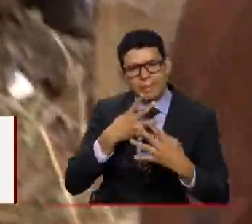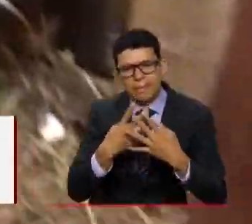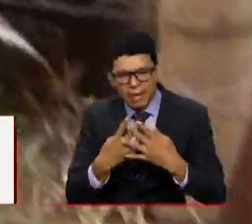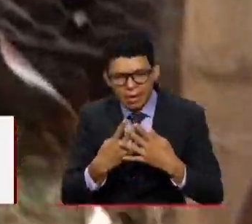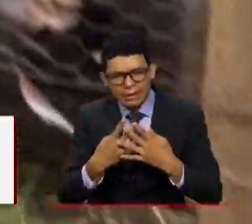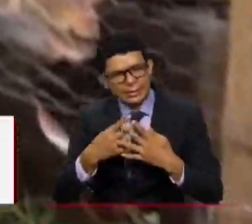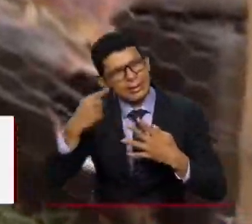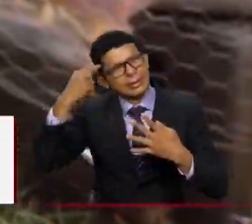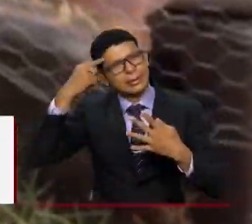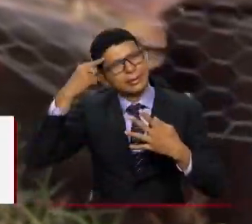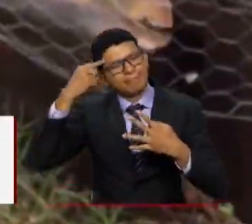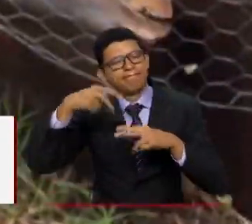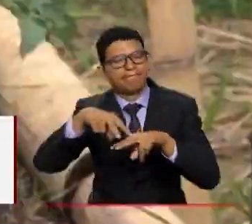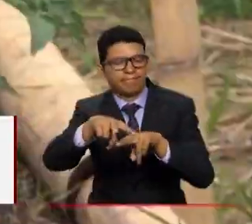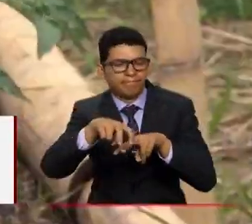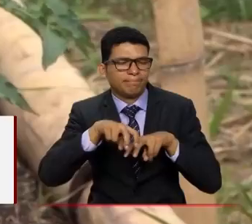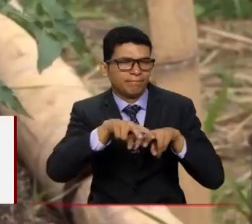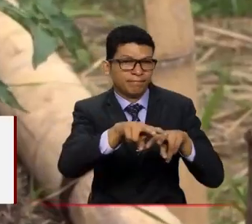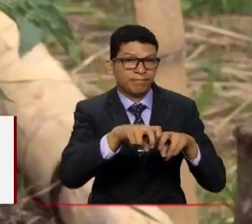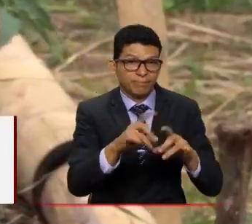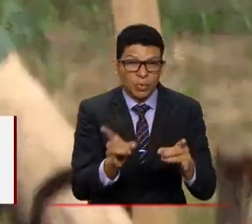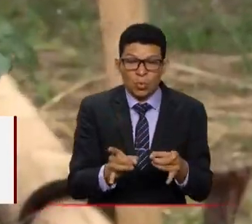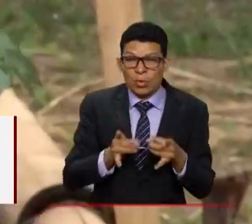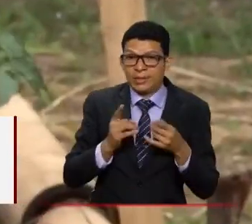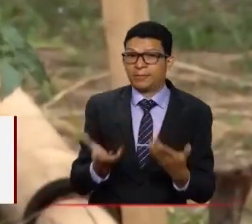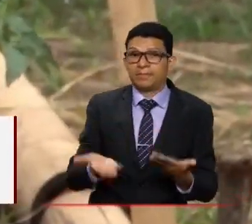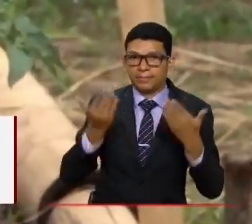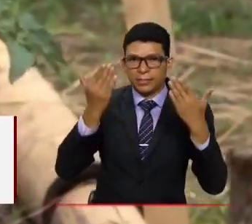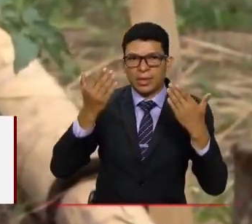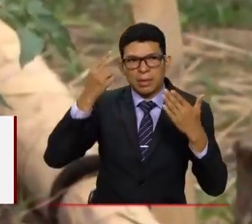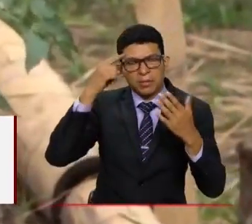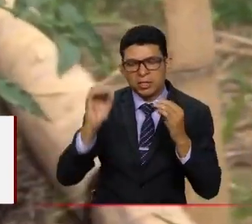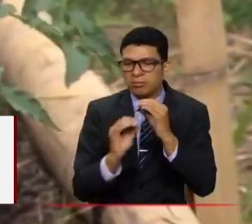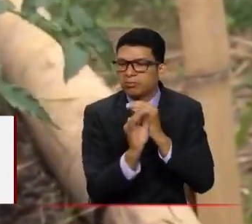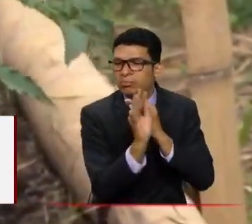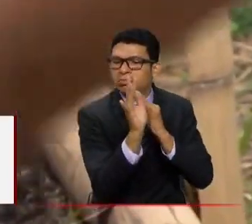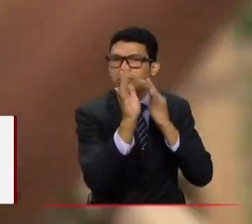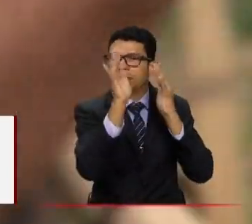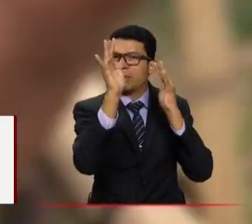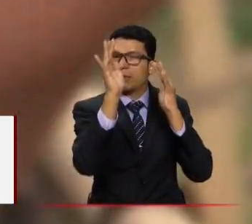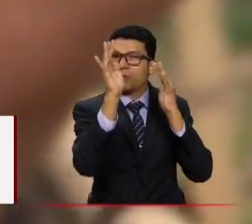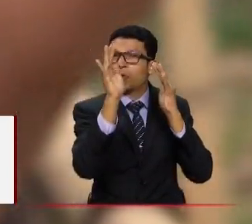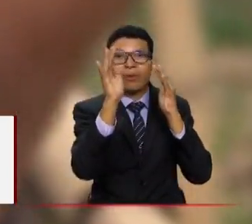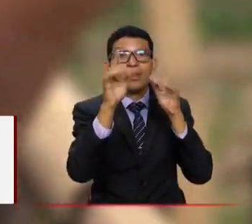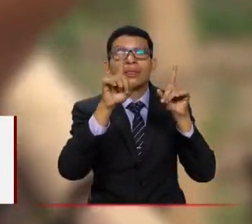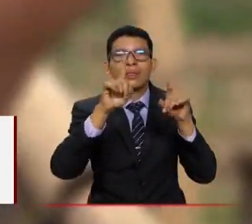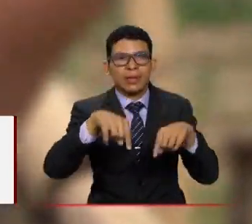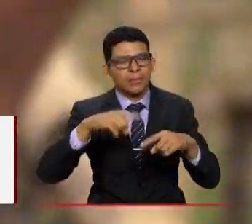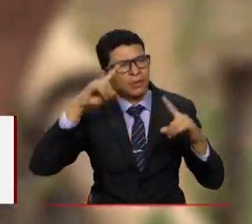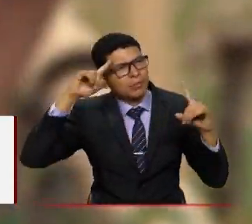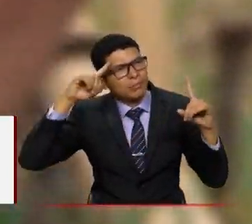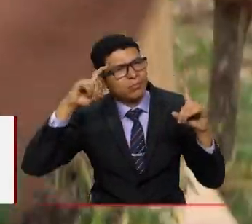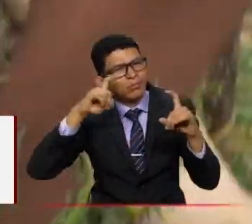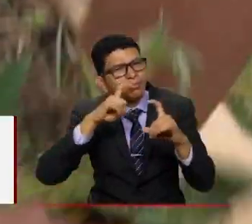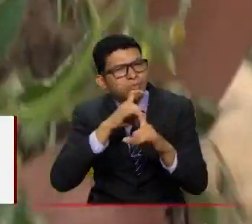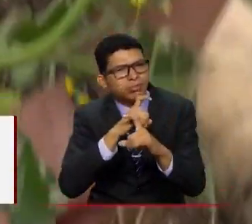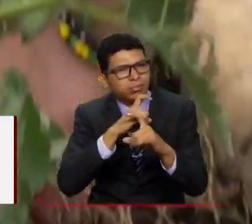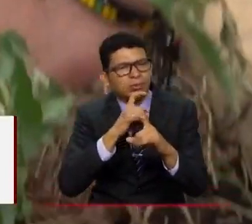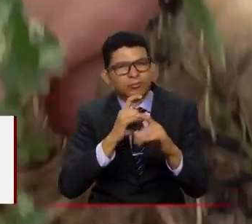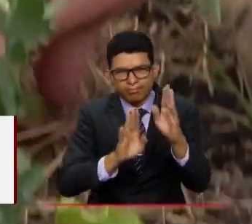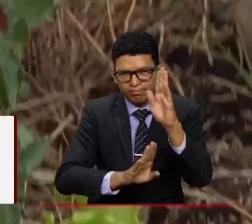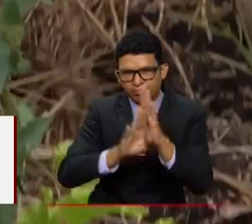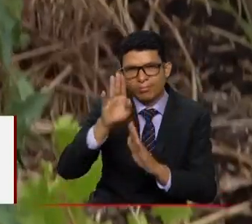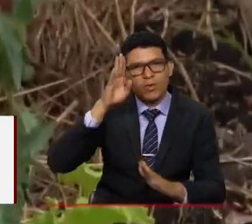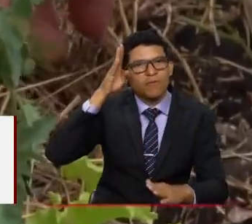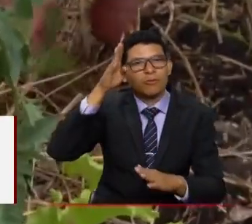través del cuidado de una huerta. Así que no solo se trata del crecimiento de las plantas, sino de la capacidad de reflexión para avanzar hacia un